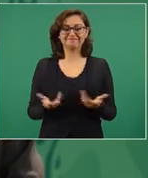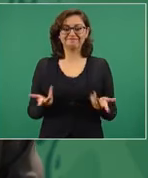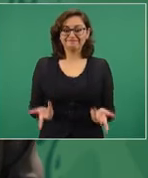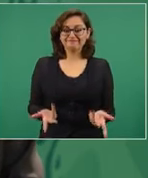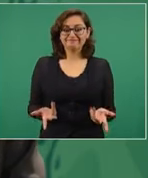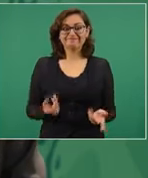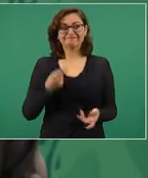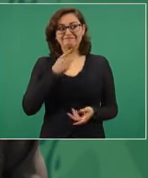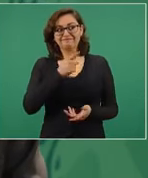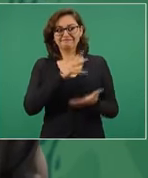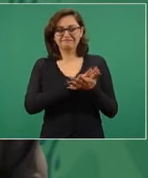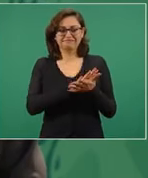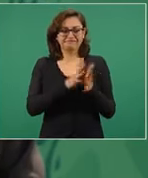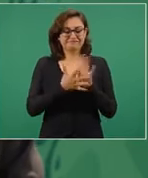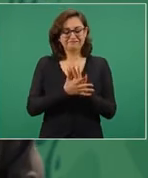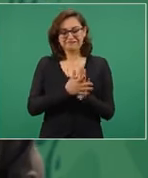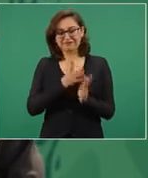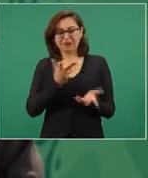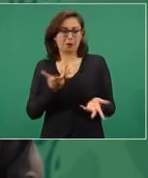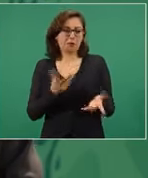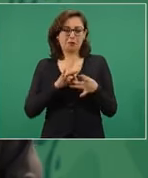de complicidad que existía,